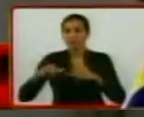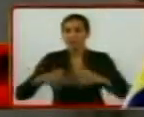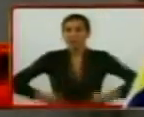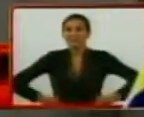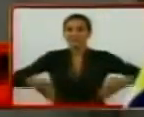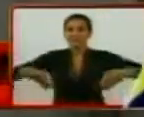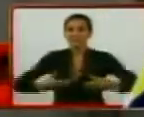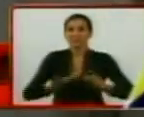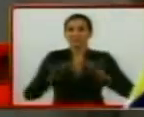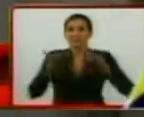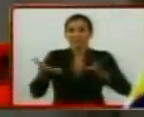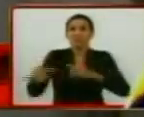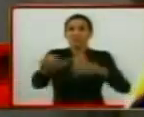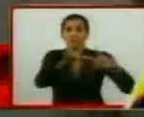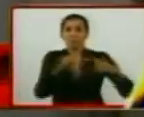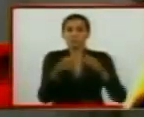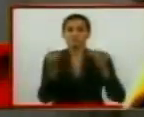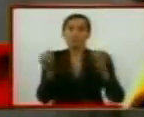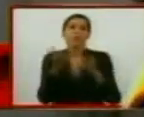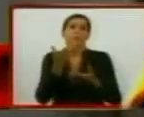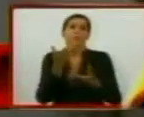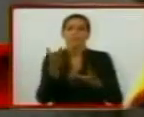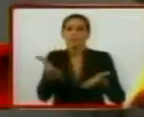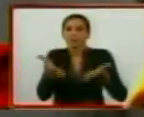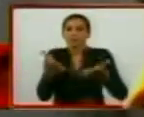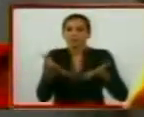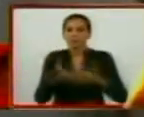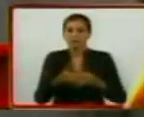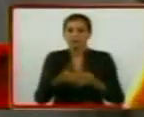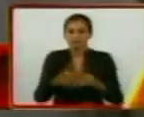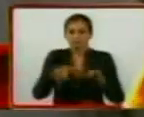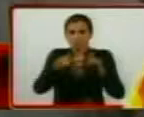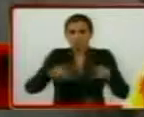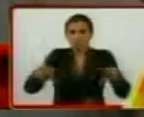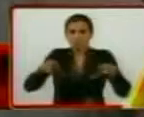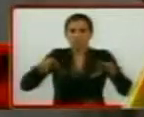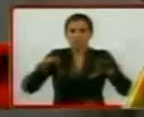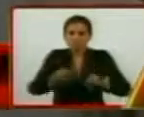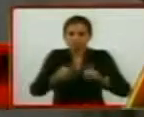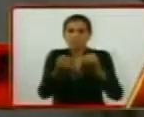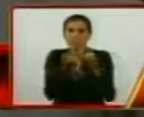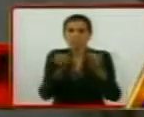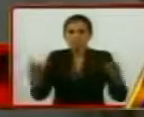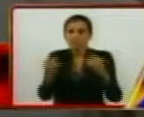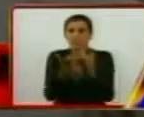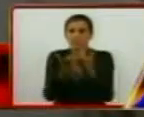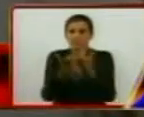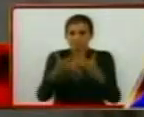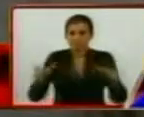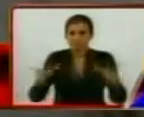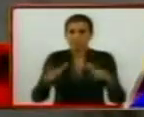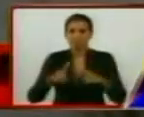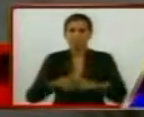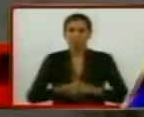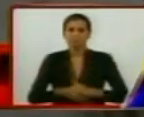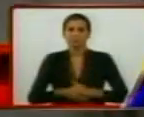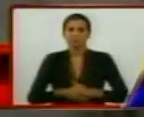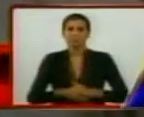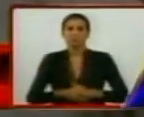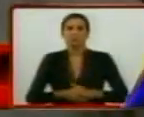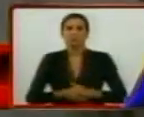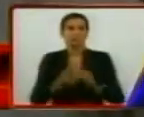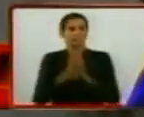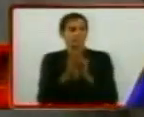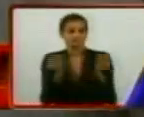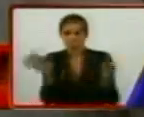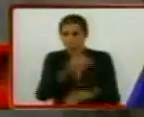a la ganancia de espacios de soberanía, de autonomía, de independencia para nuestra